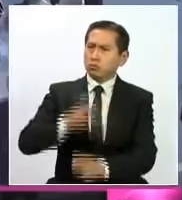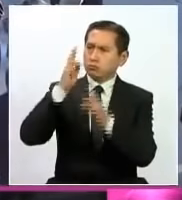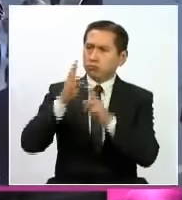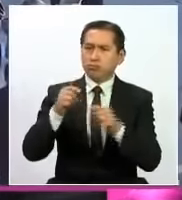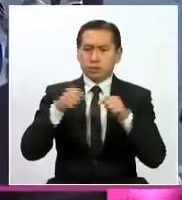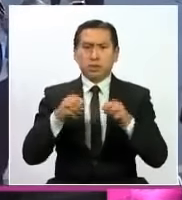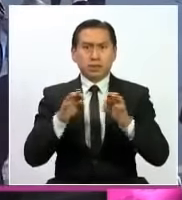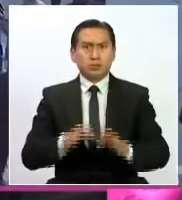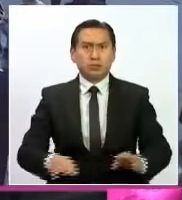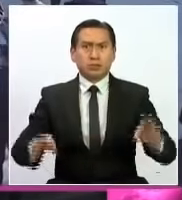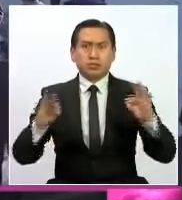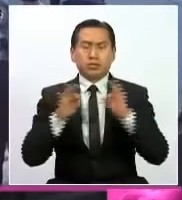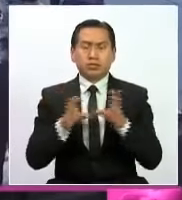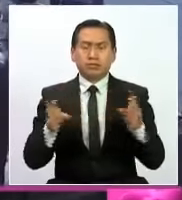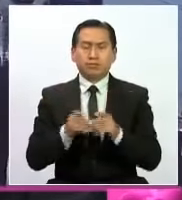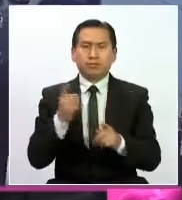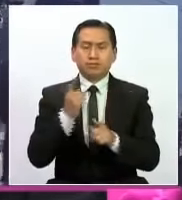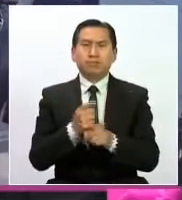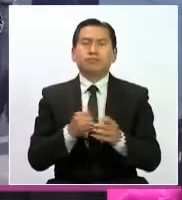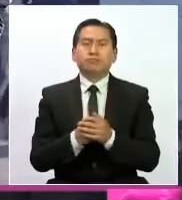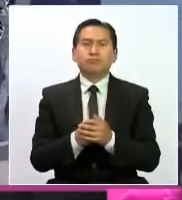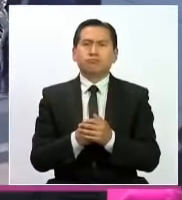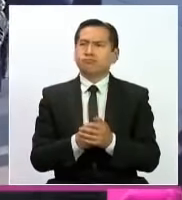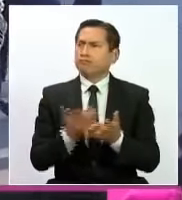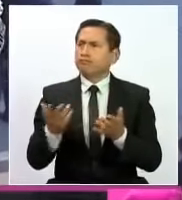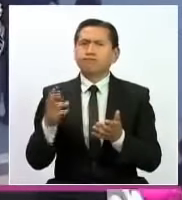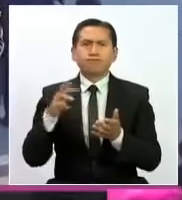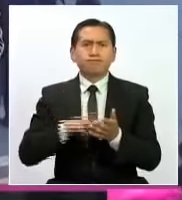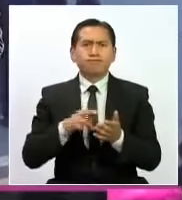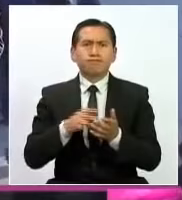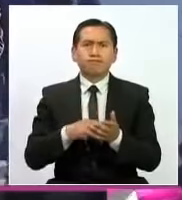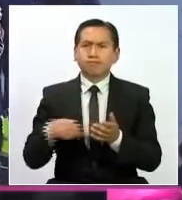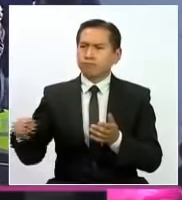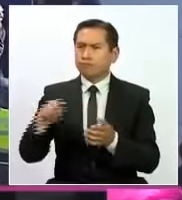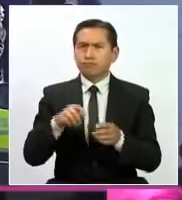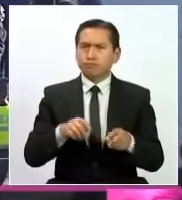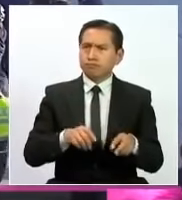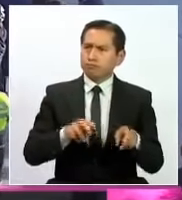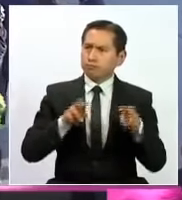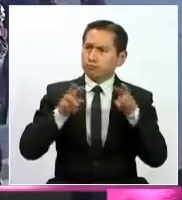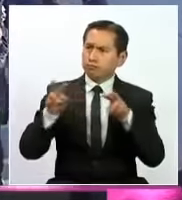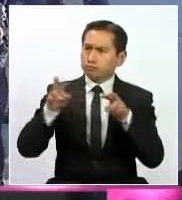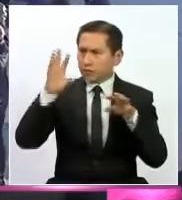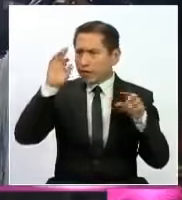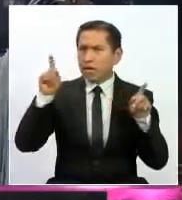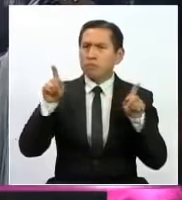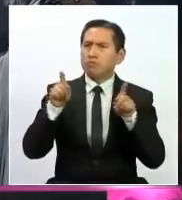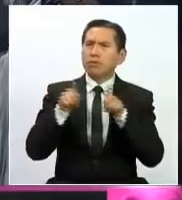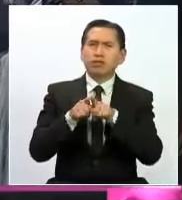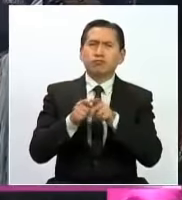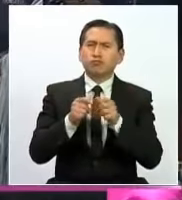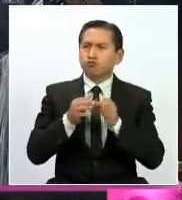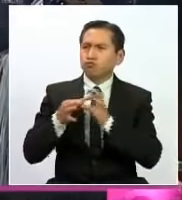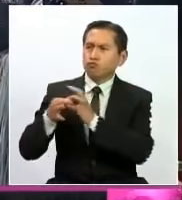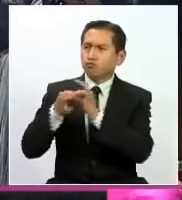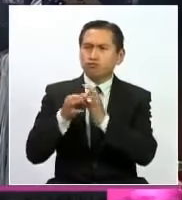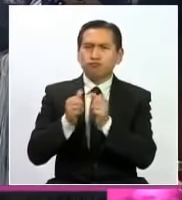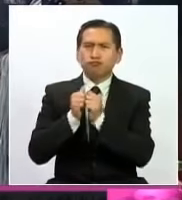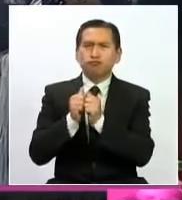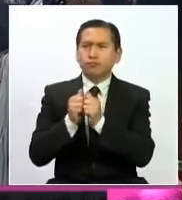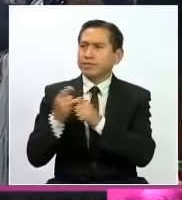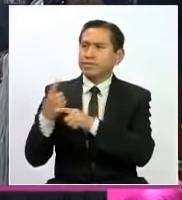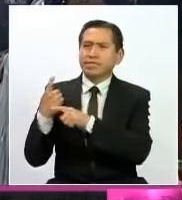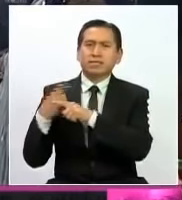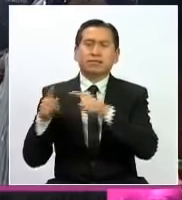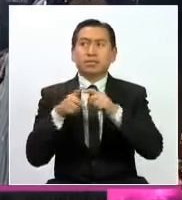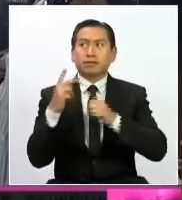importante y a través siempre de esa mirada, de ese hermanamiento que tenemos con todos los